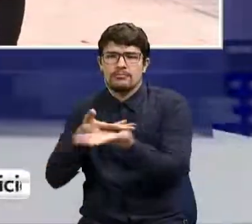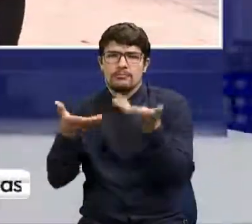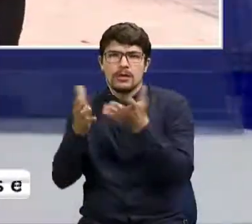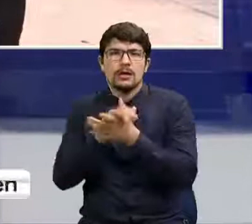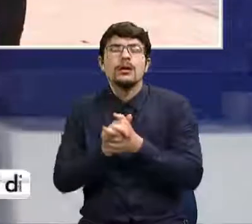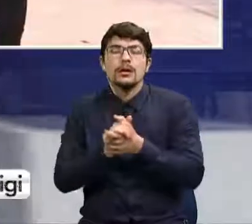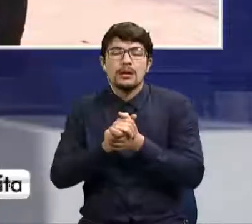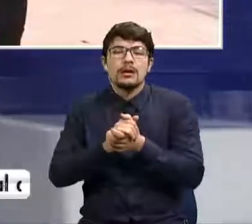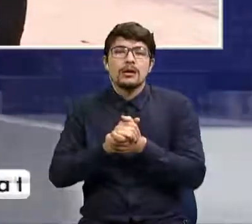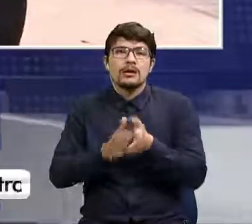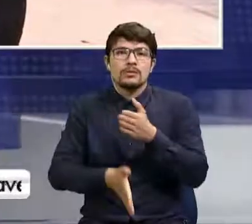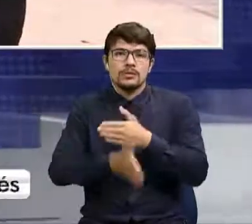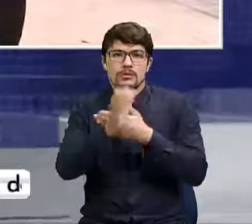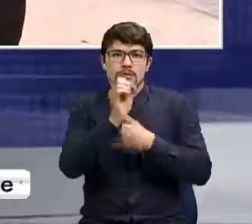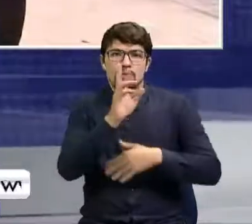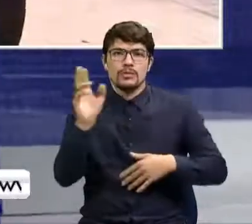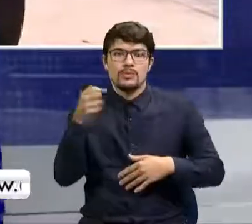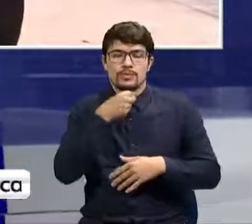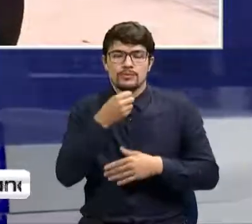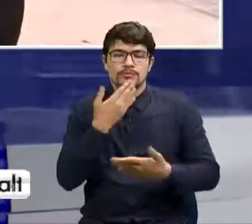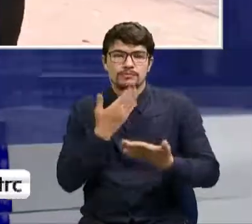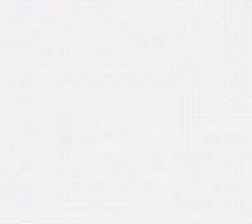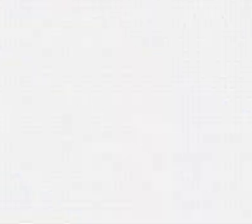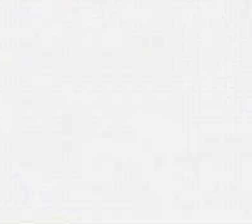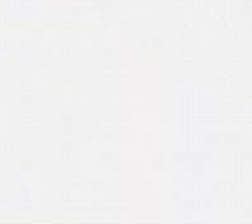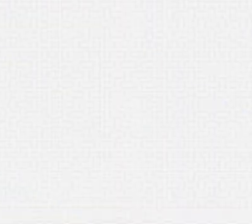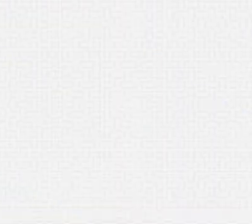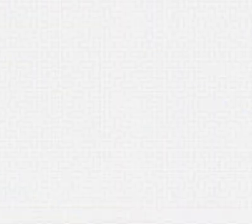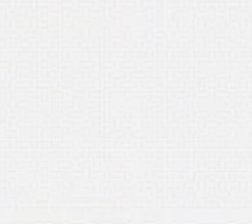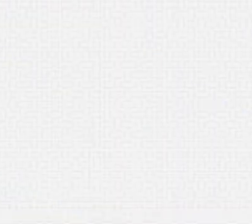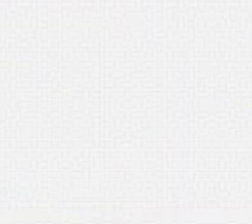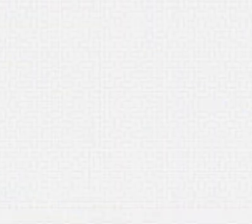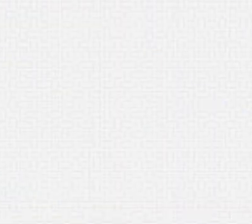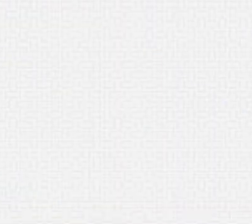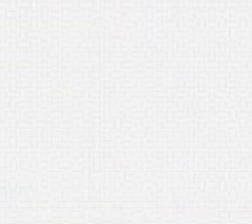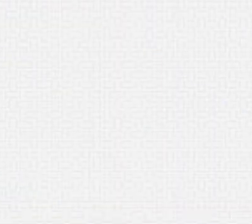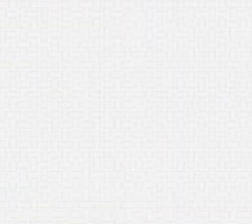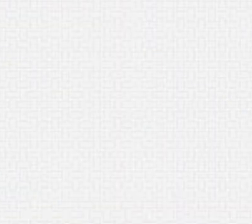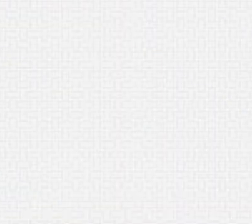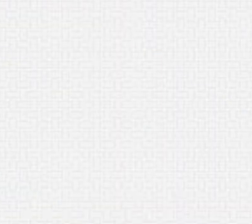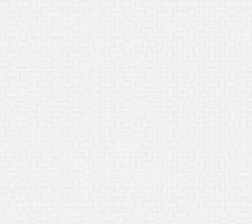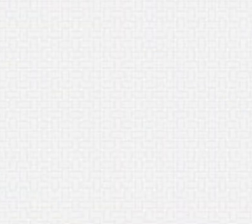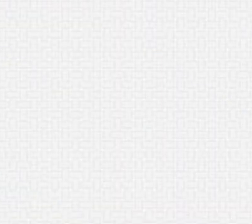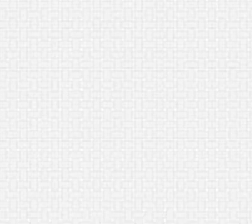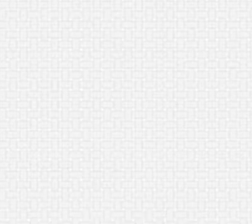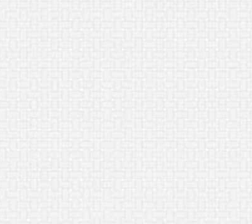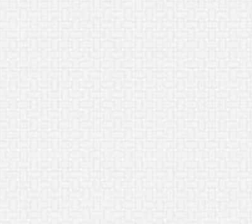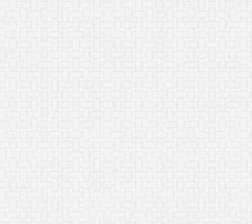cámara de Jesús Zúñiga, Raúl Rolando Castro para Oriente Noticias. Muy buenas tardes.